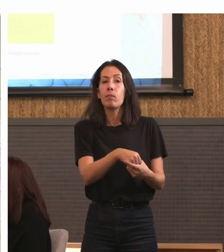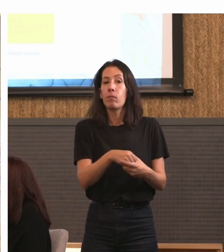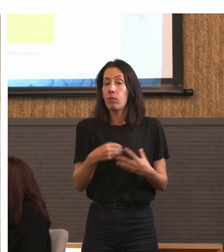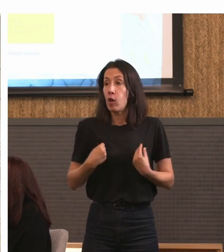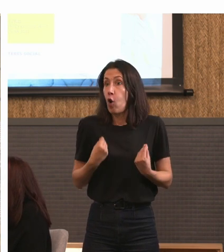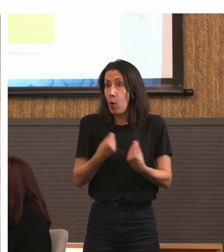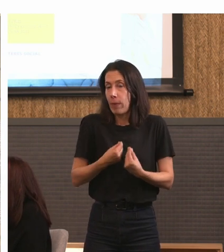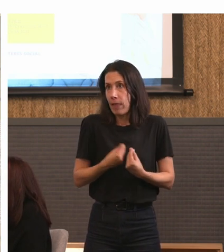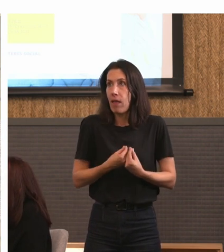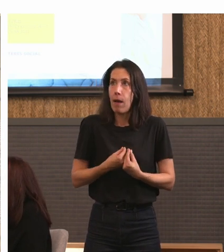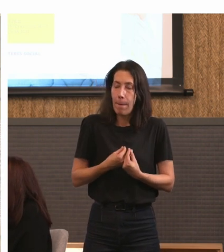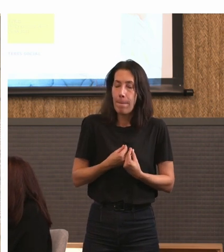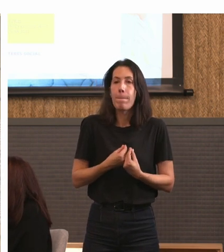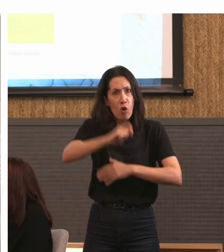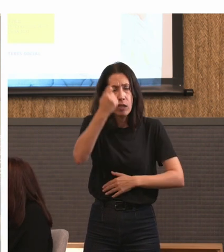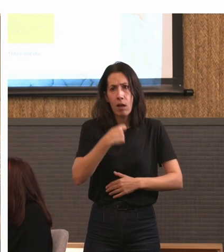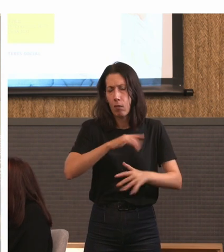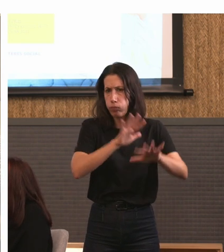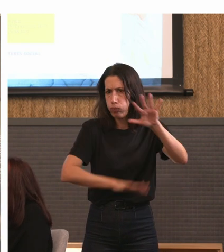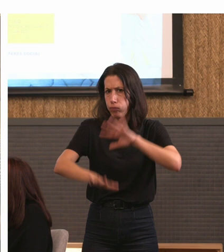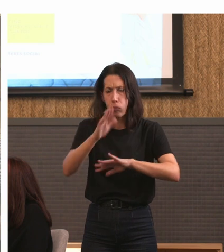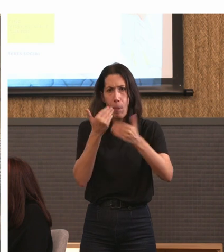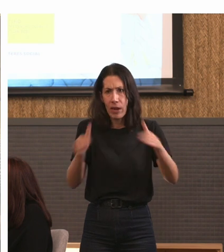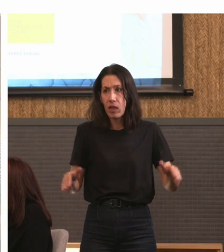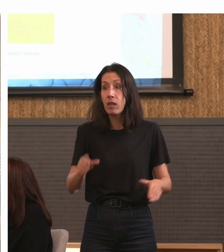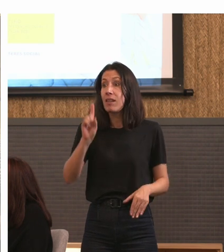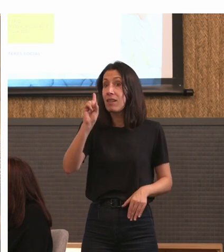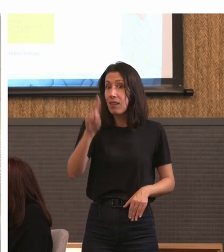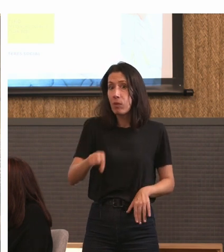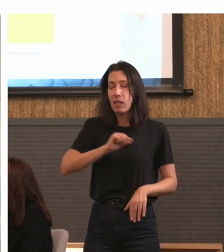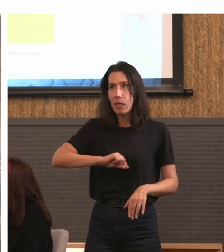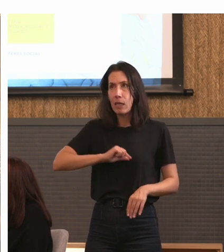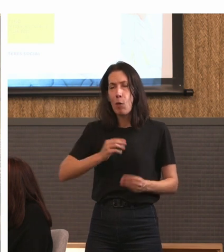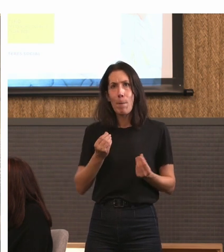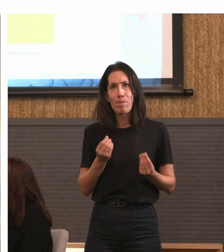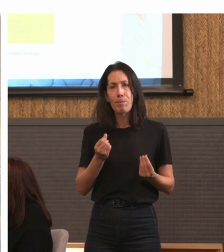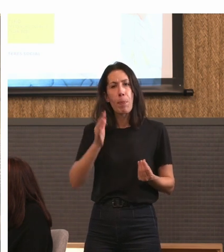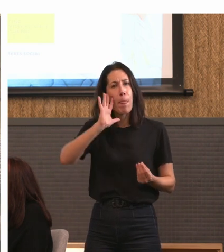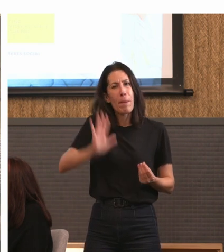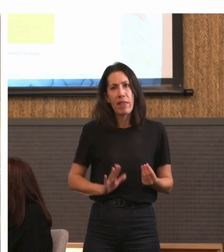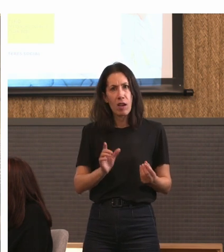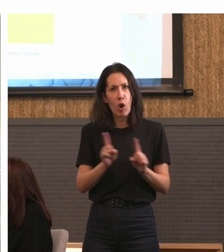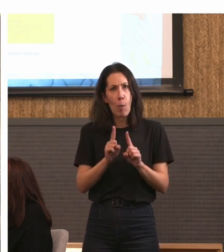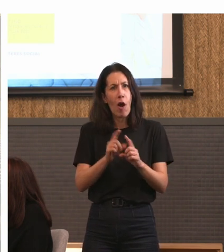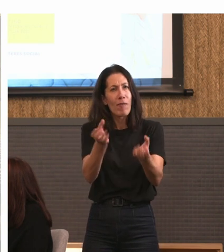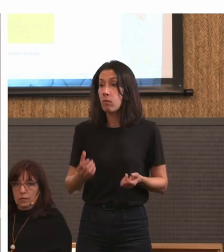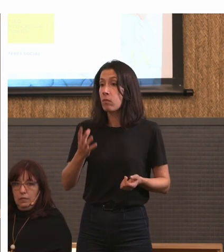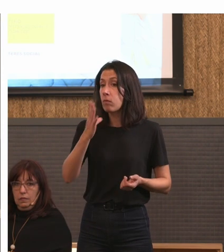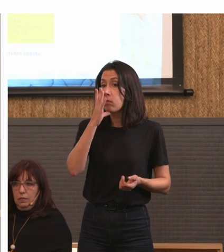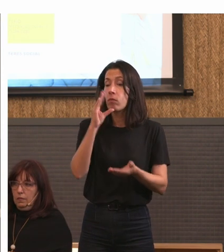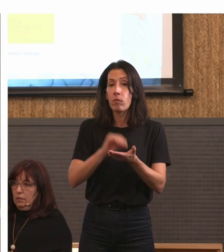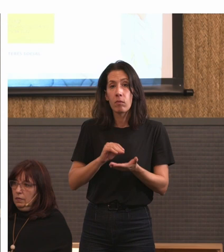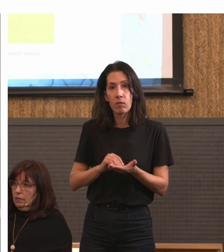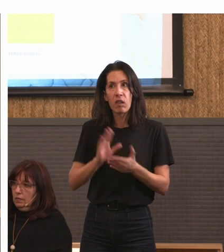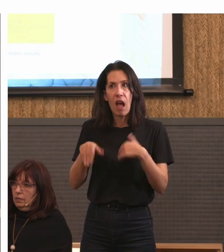convivencia bastante intensa bien una sensación que nos llevamos fue de de de falta de información veraz han